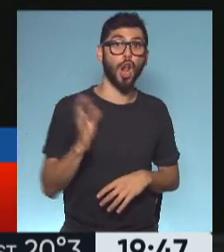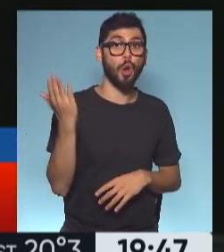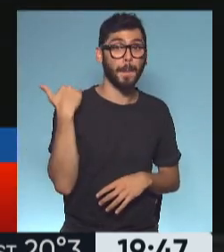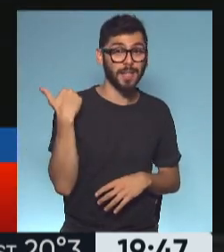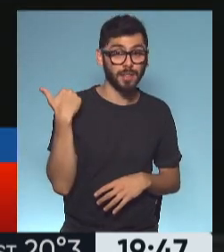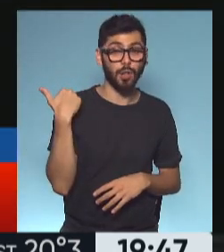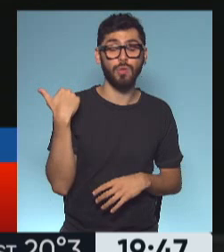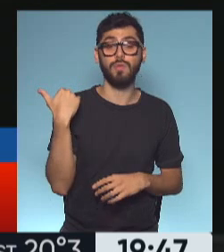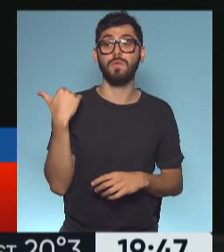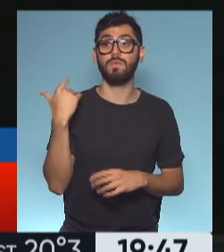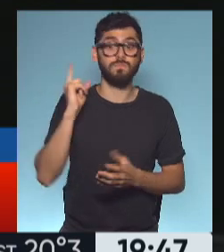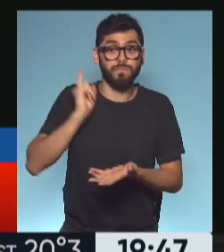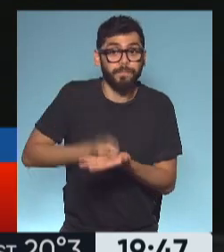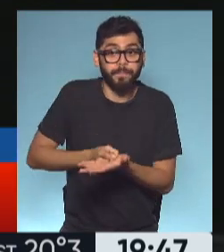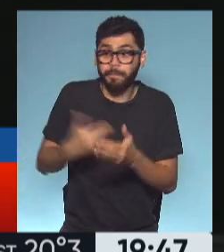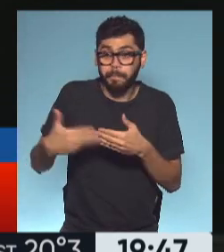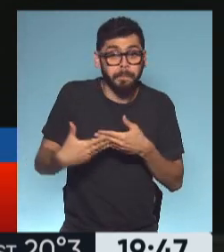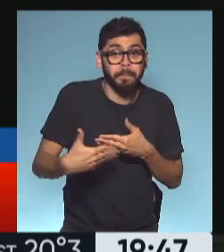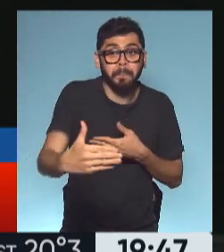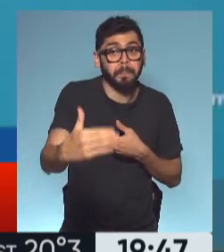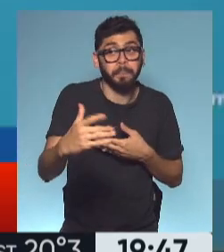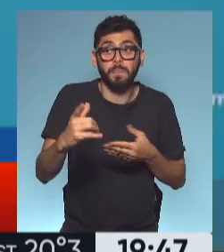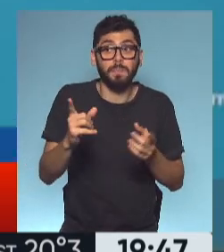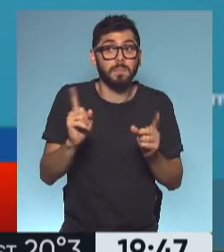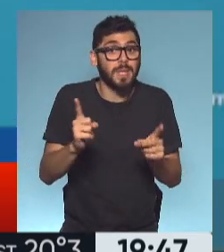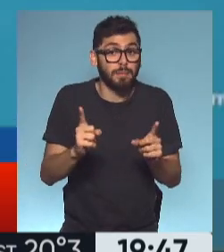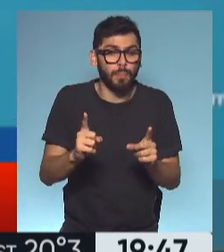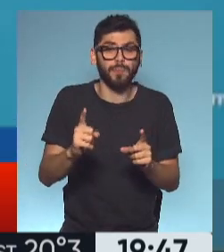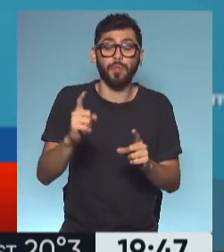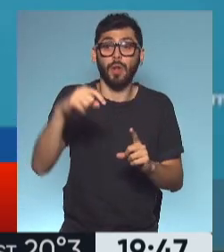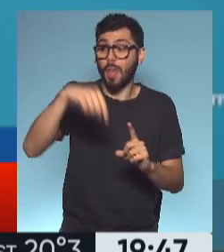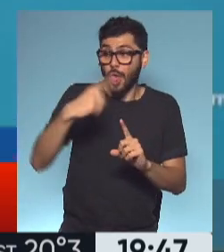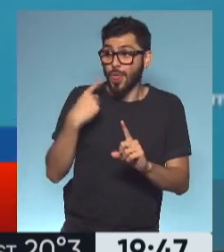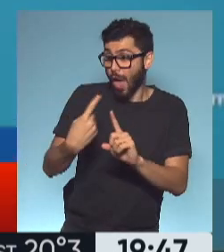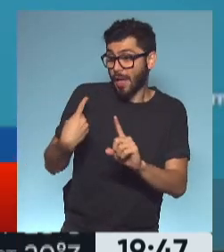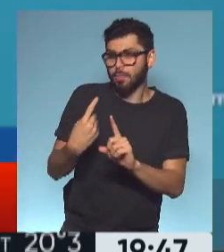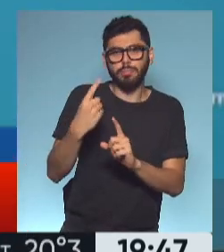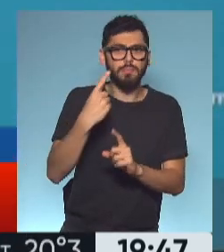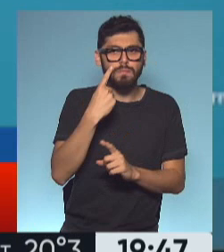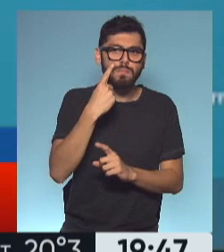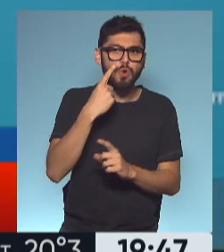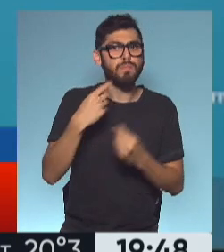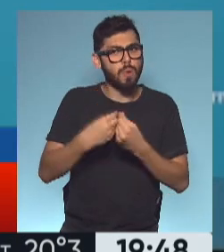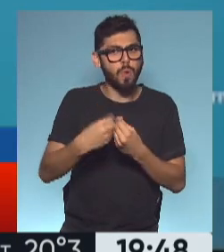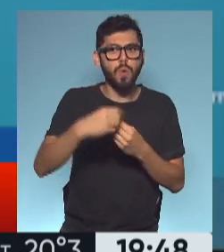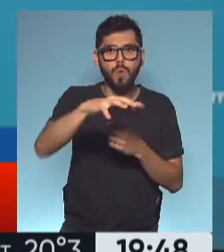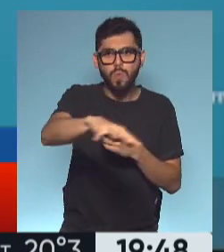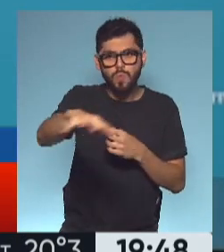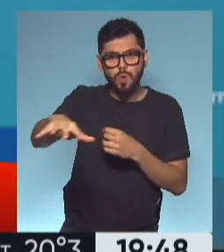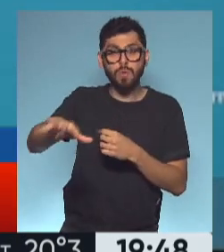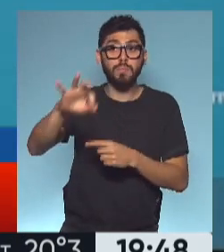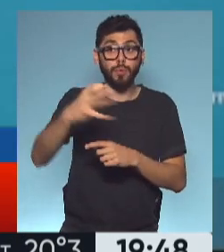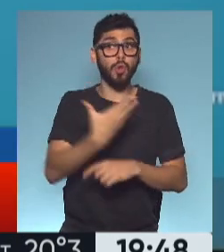y nos estamos manejando de esta manera. Estos días ha habido varios municipios, incluso gobernados